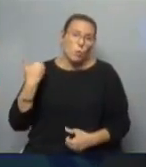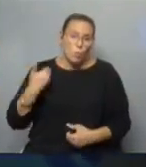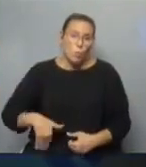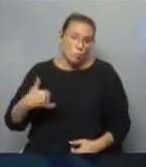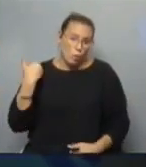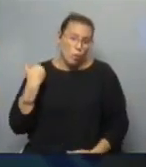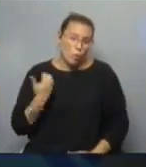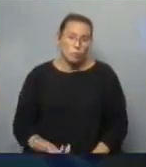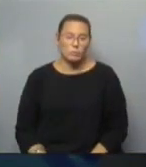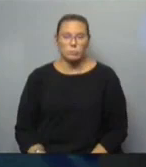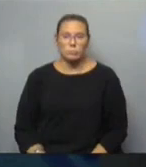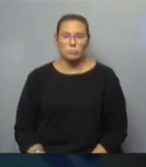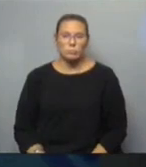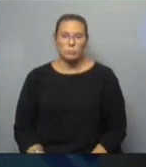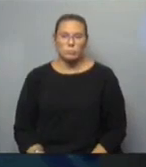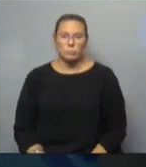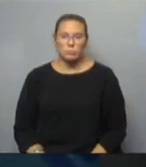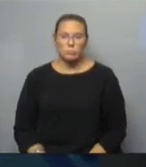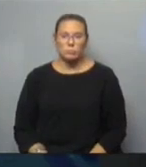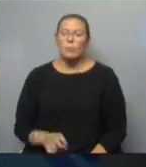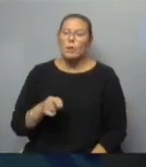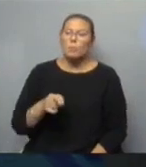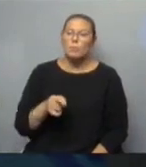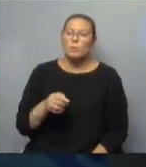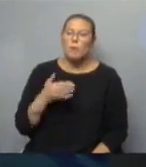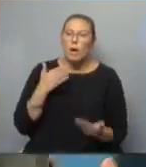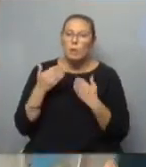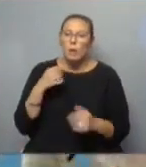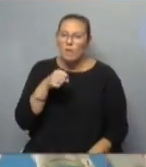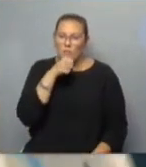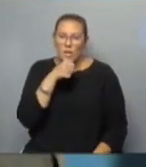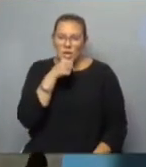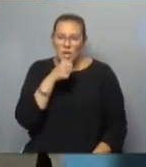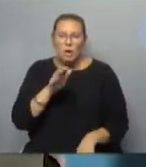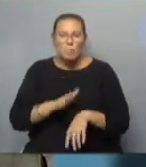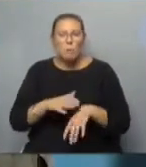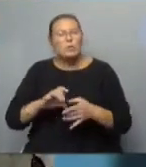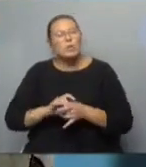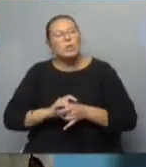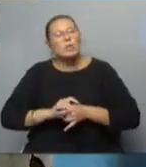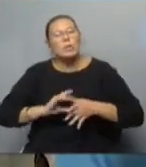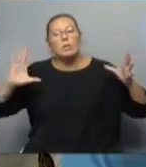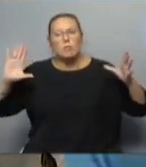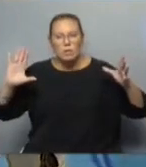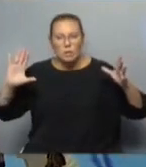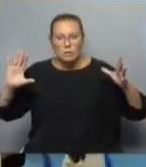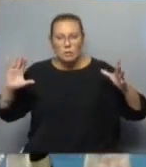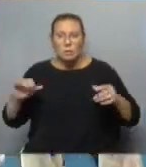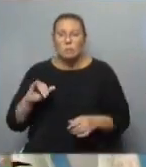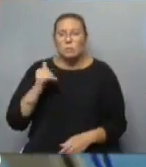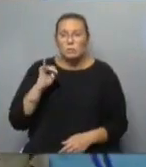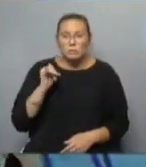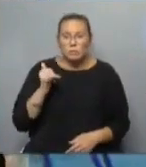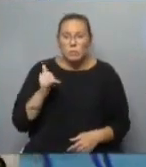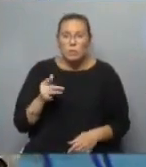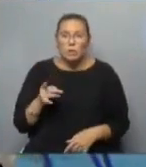obvio. Tal cual. Vos también hablás de la vejez como un momento de liberación. Sí, ¿no? Como